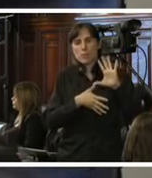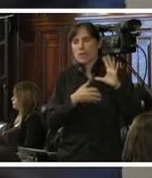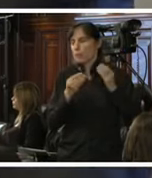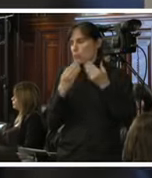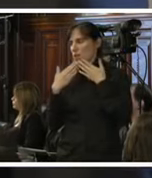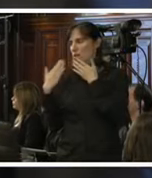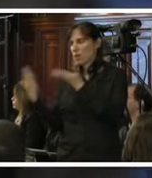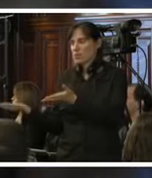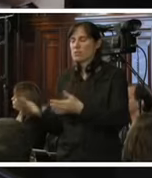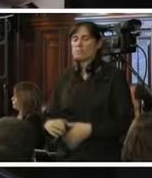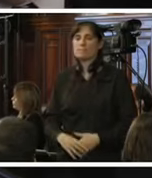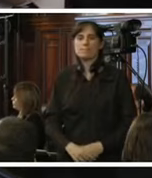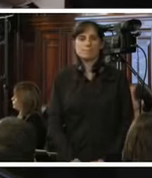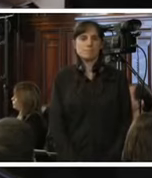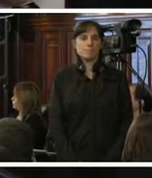Thank you,